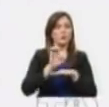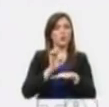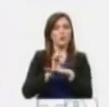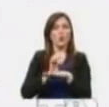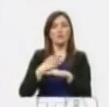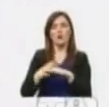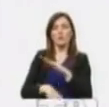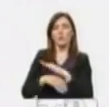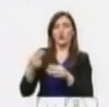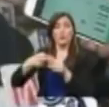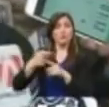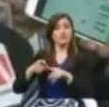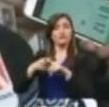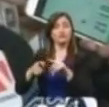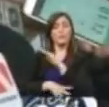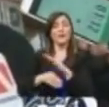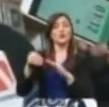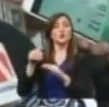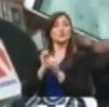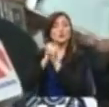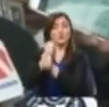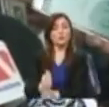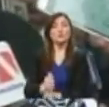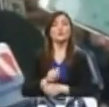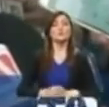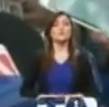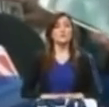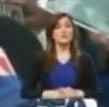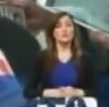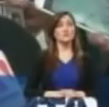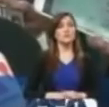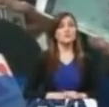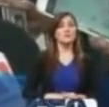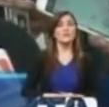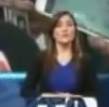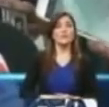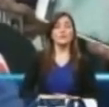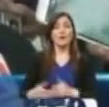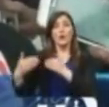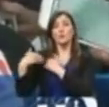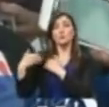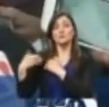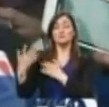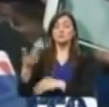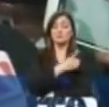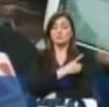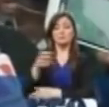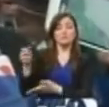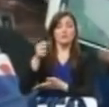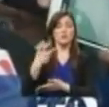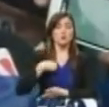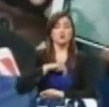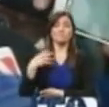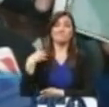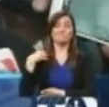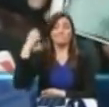explotación de hidrocarburos Petroamazonas. Las delegaciones que son hechas a las personas se asumen evidentemente desde quien lleva el encargo. Entonces estaremos